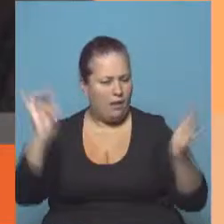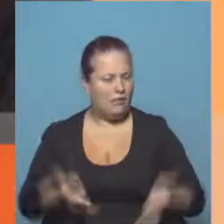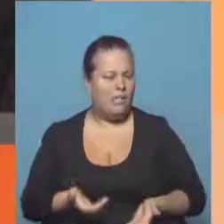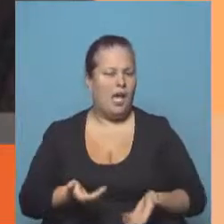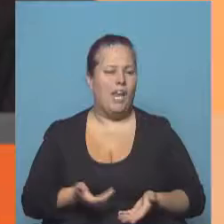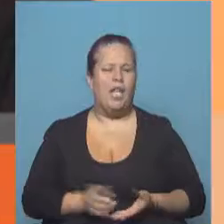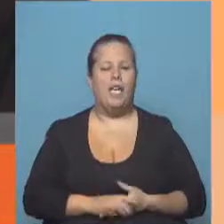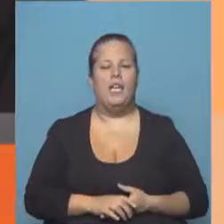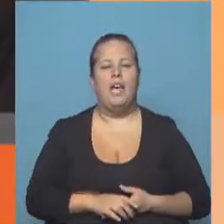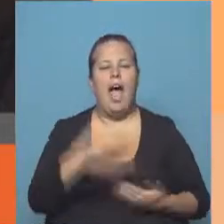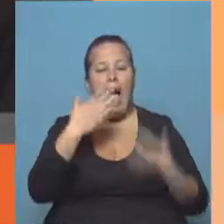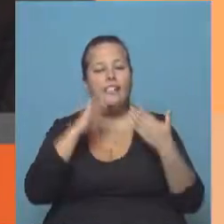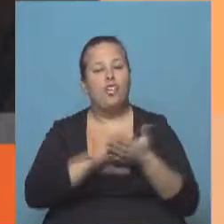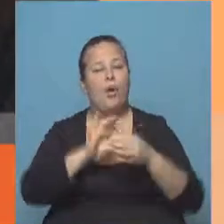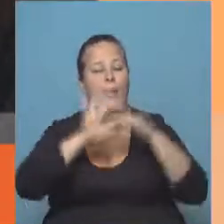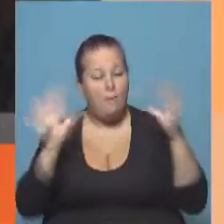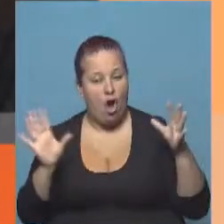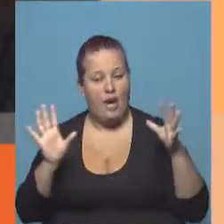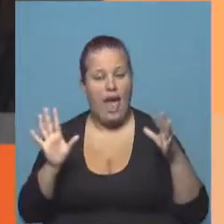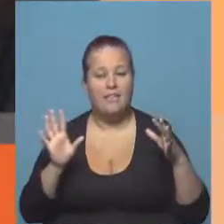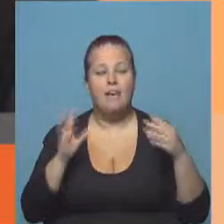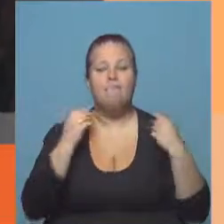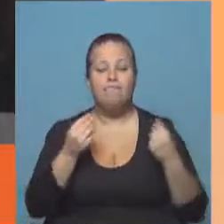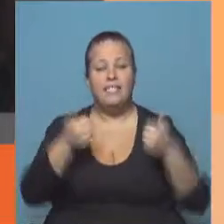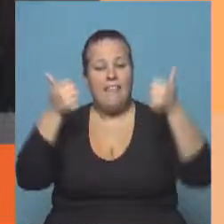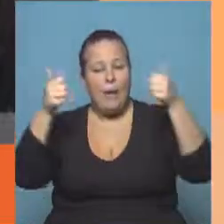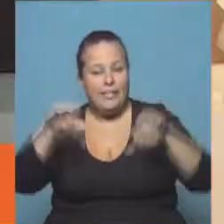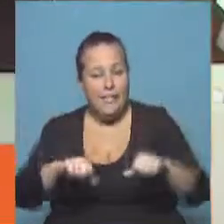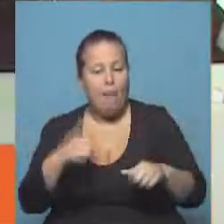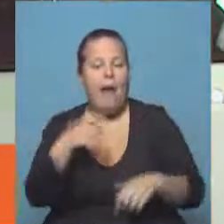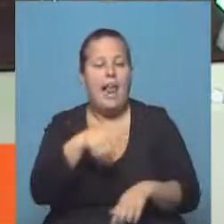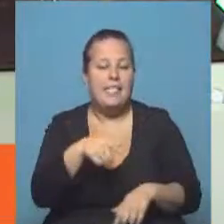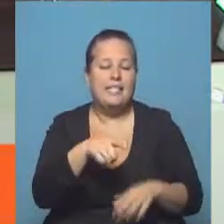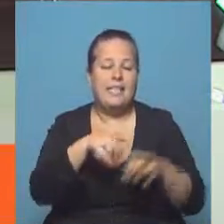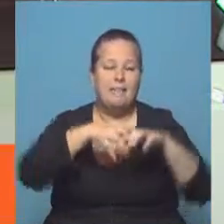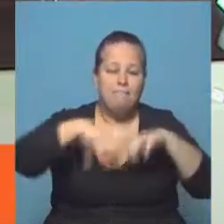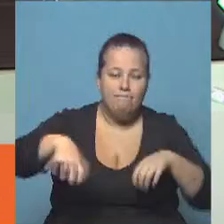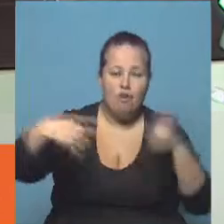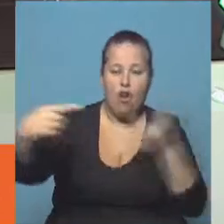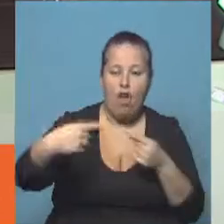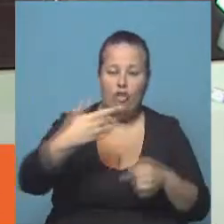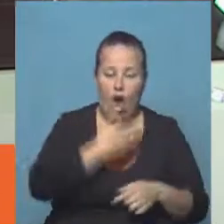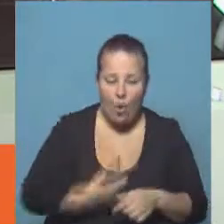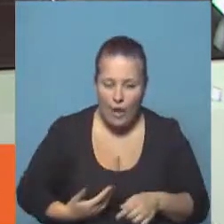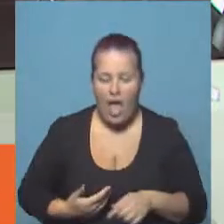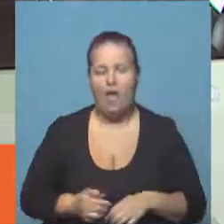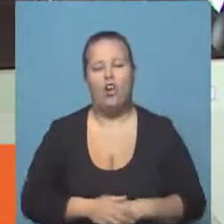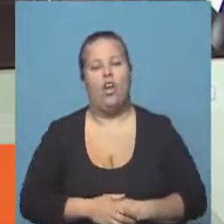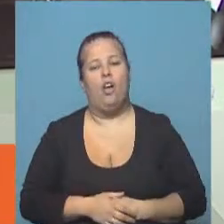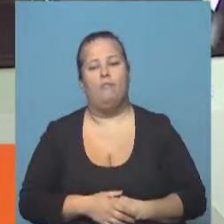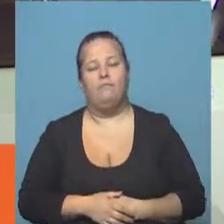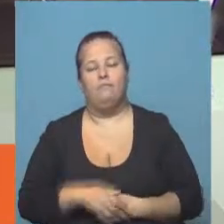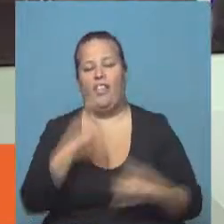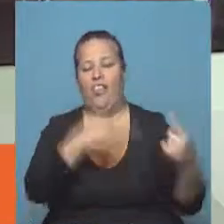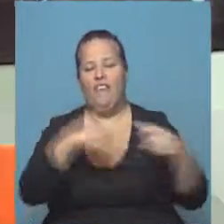situaciones. Hablando de democracia, ¿qué tan bien o tan mal le hace esta oposición, ¿no? Entre